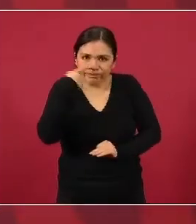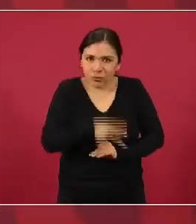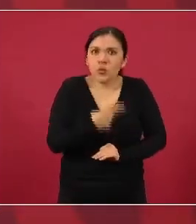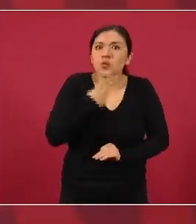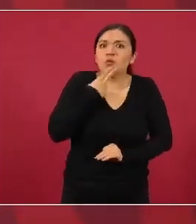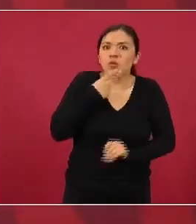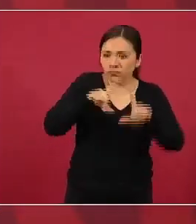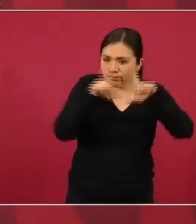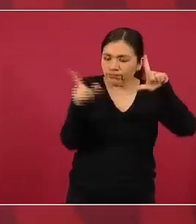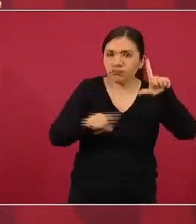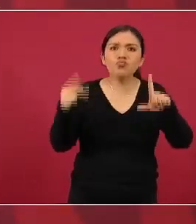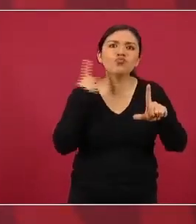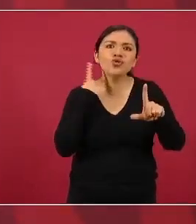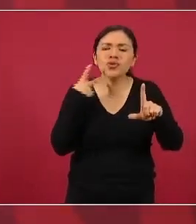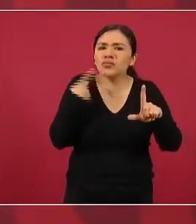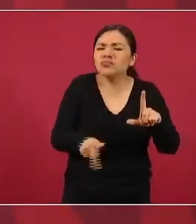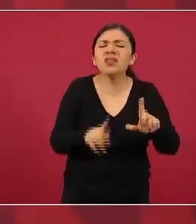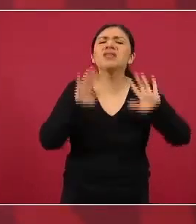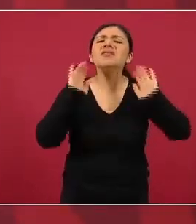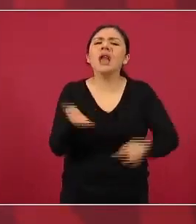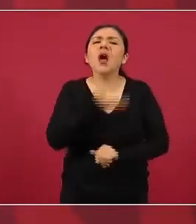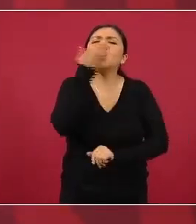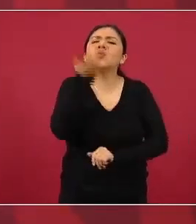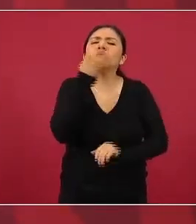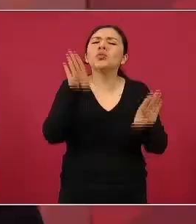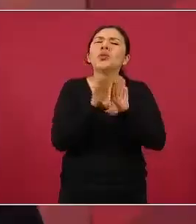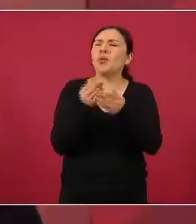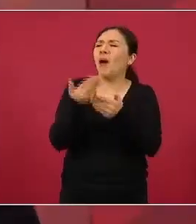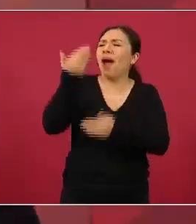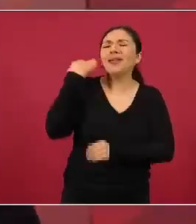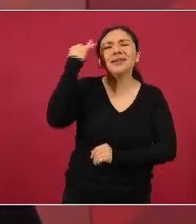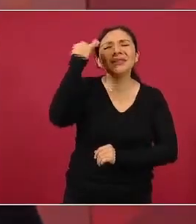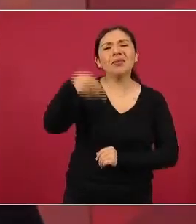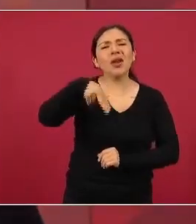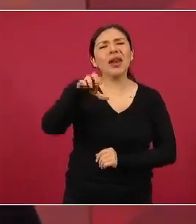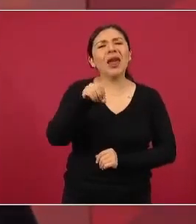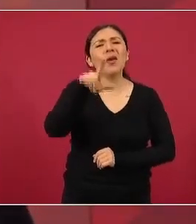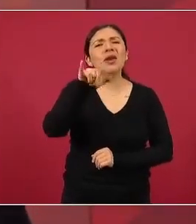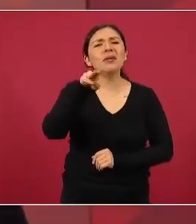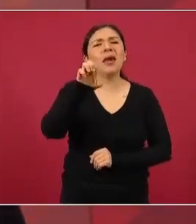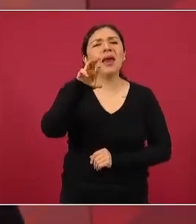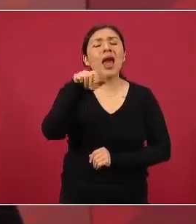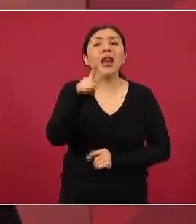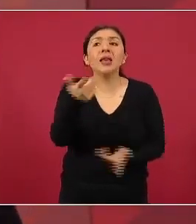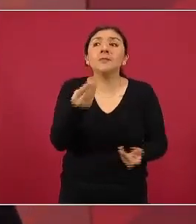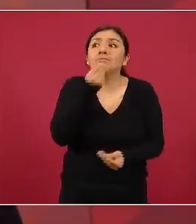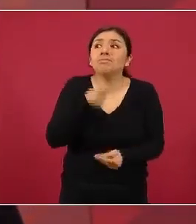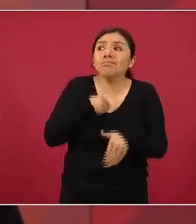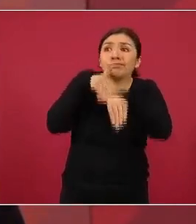y se acostumbraron en el periodo neoliberal a la sumisión.